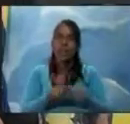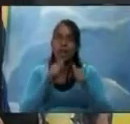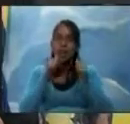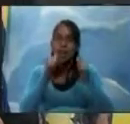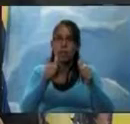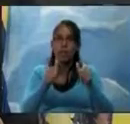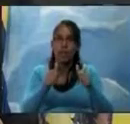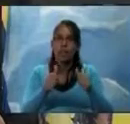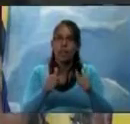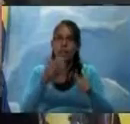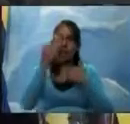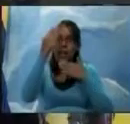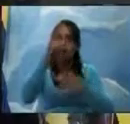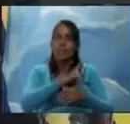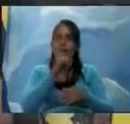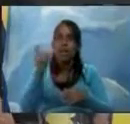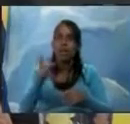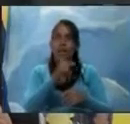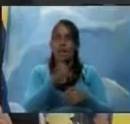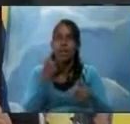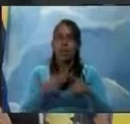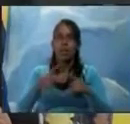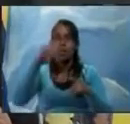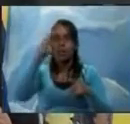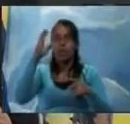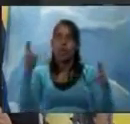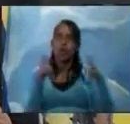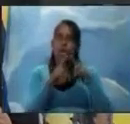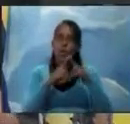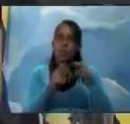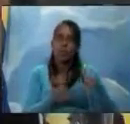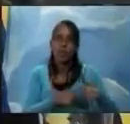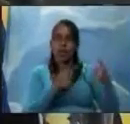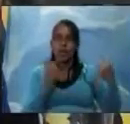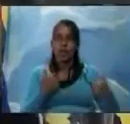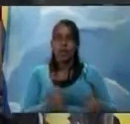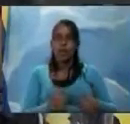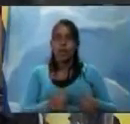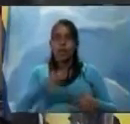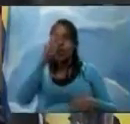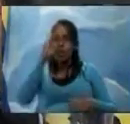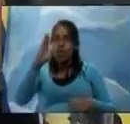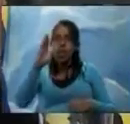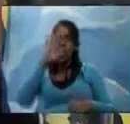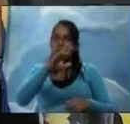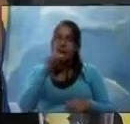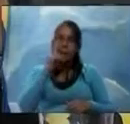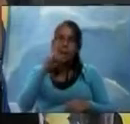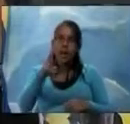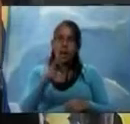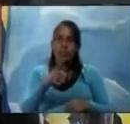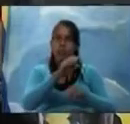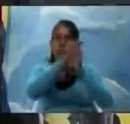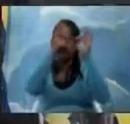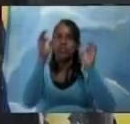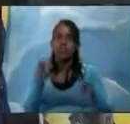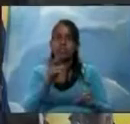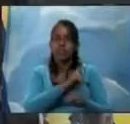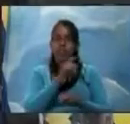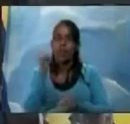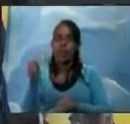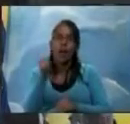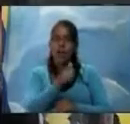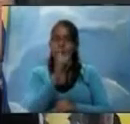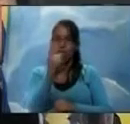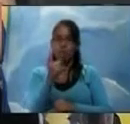delante de la gente. Pero Dios conoce los corazones, Dios conoce todo, Dios está mirando las actitudes de